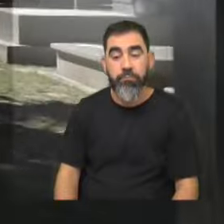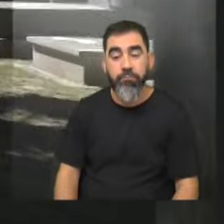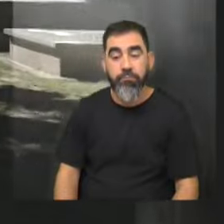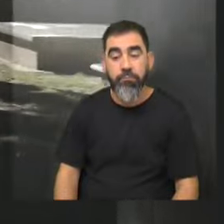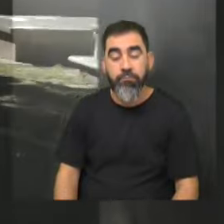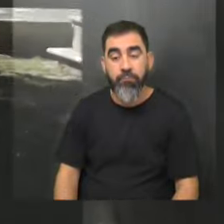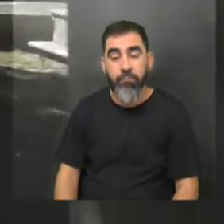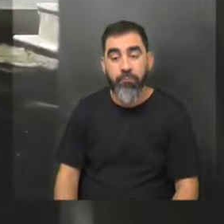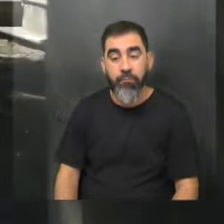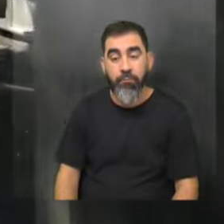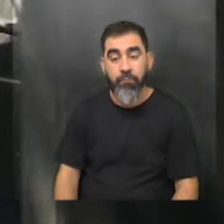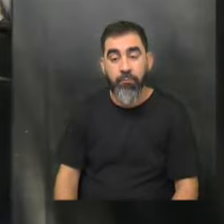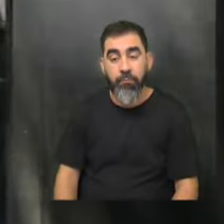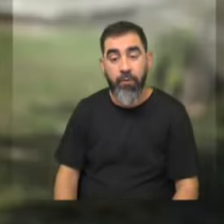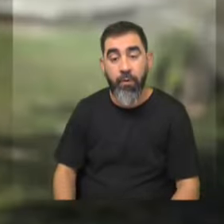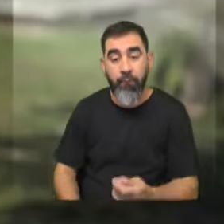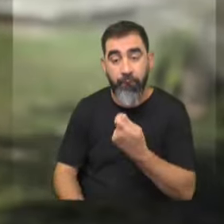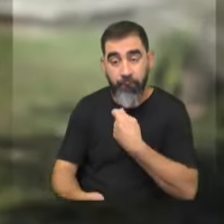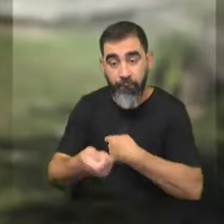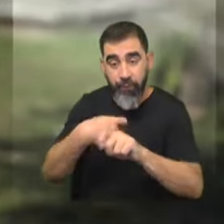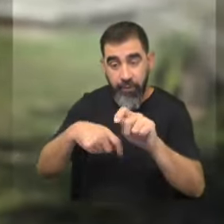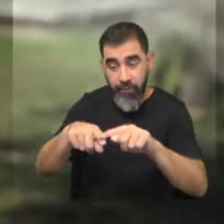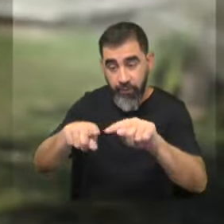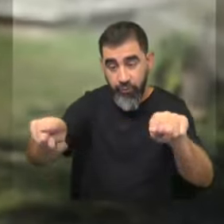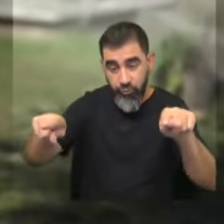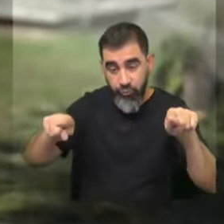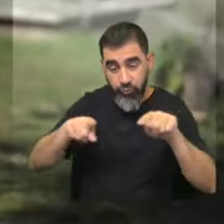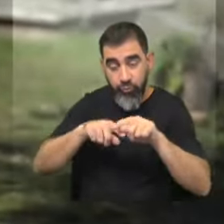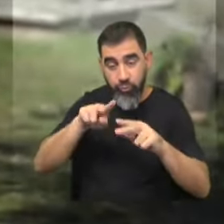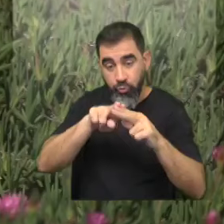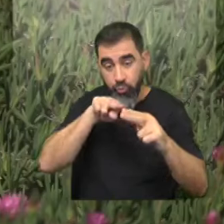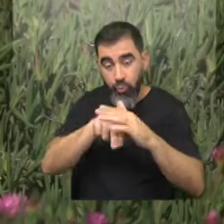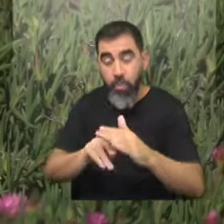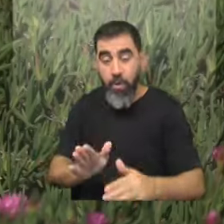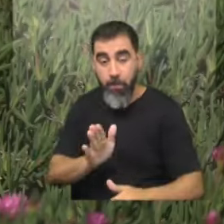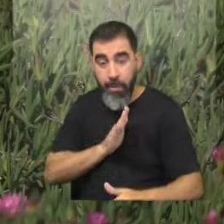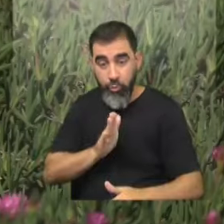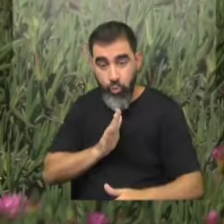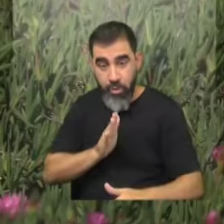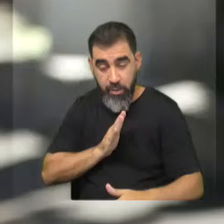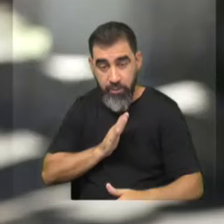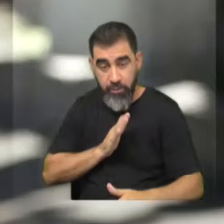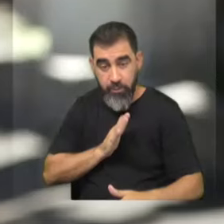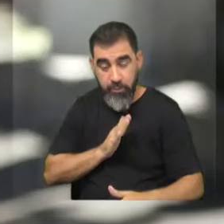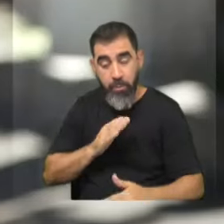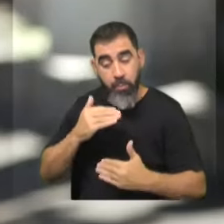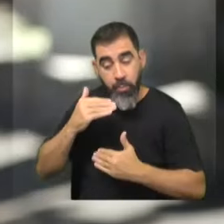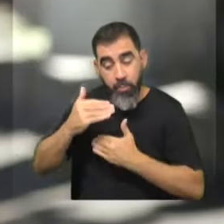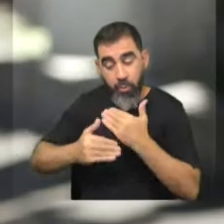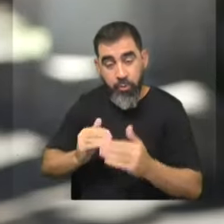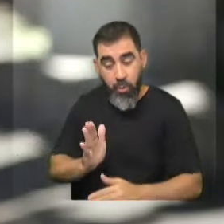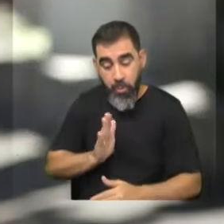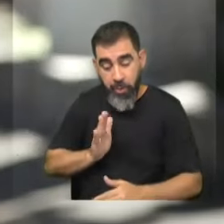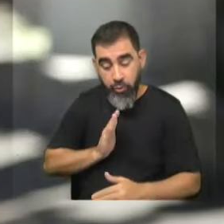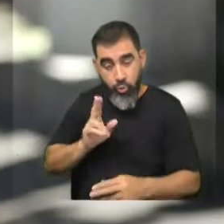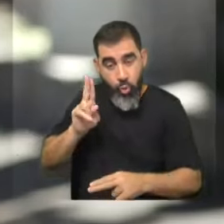En el momento en que se empiezan a vender los solares para realizar tumbas individuales, nosotros asistimos a un proceso de individuación